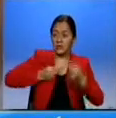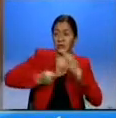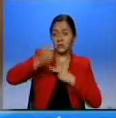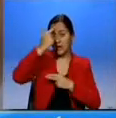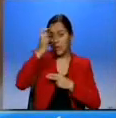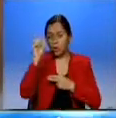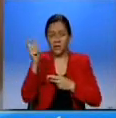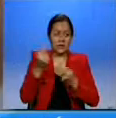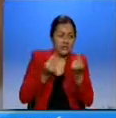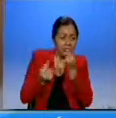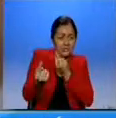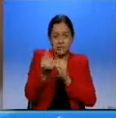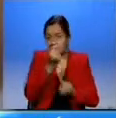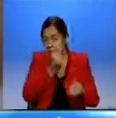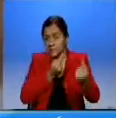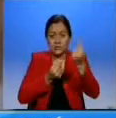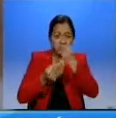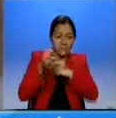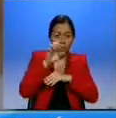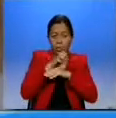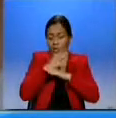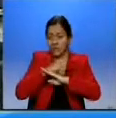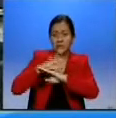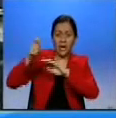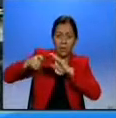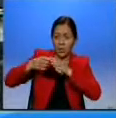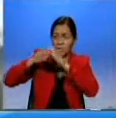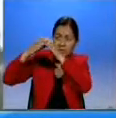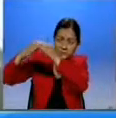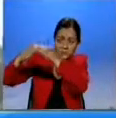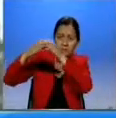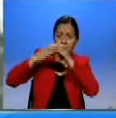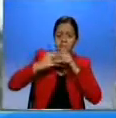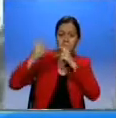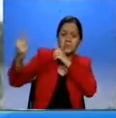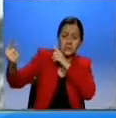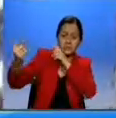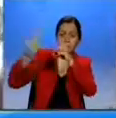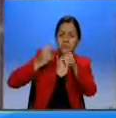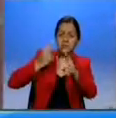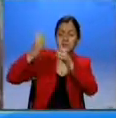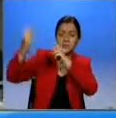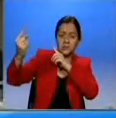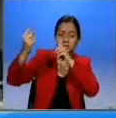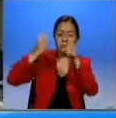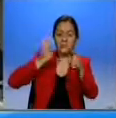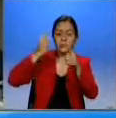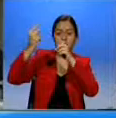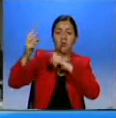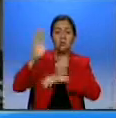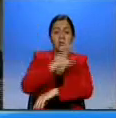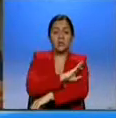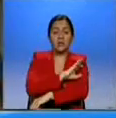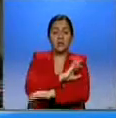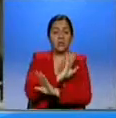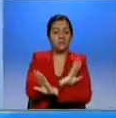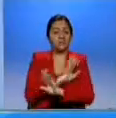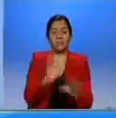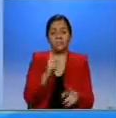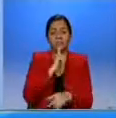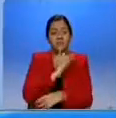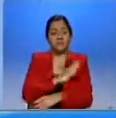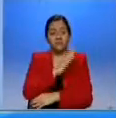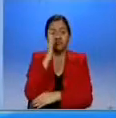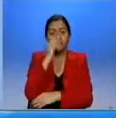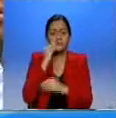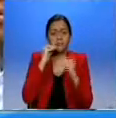jurídicos de la defensa del Estado ecuatoriano en medio de un proceso arbitral cuestionado y de un tribunal que se extralimitó